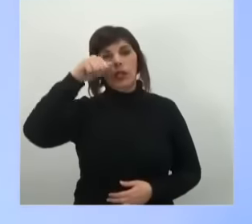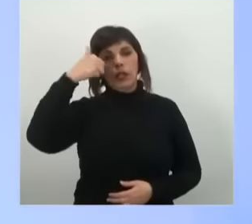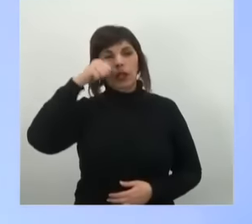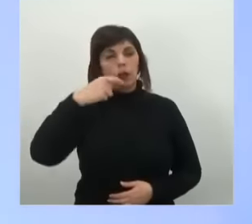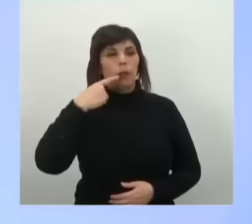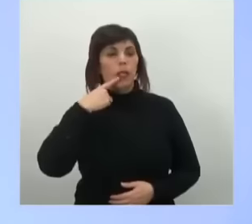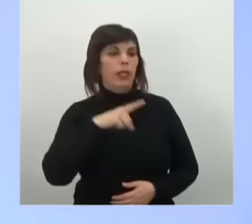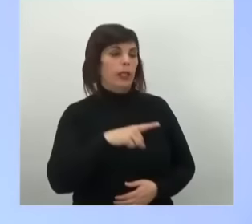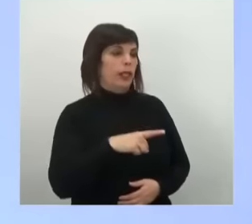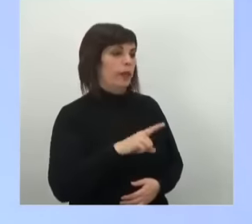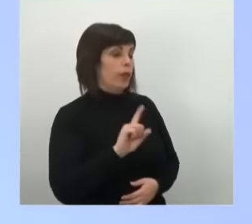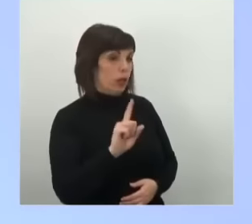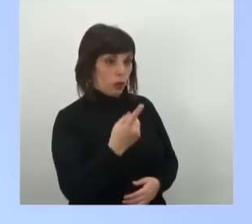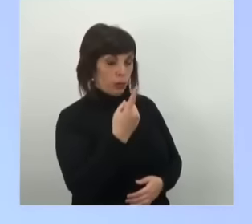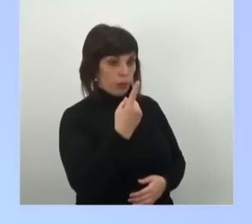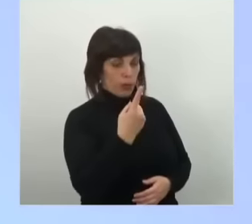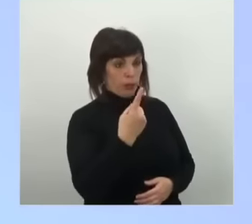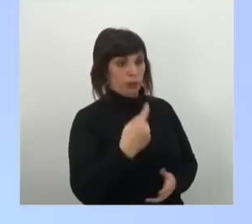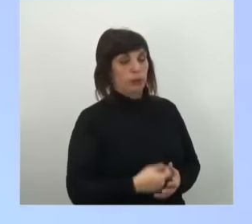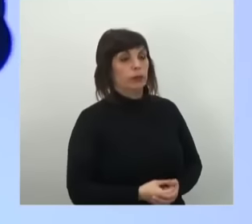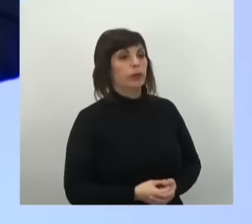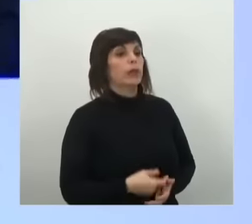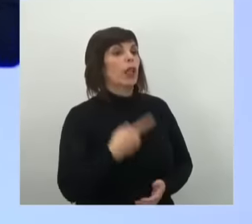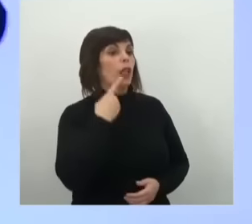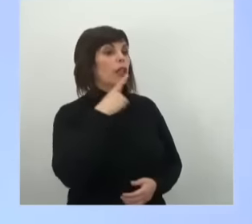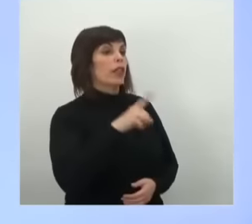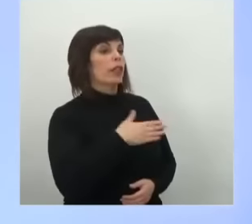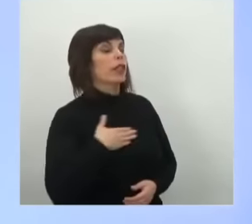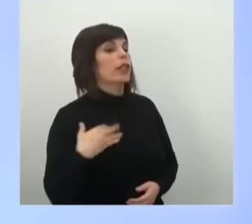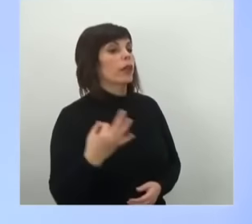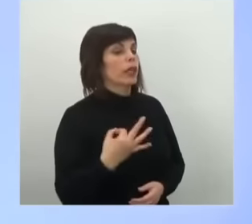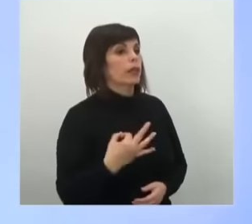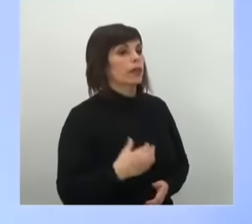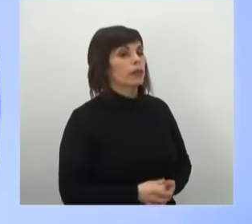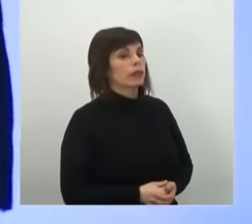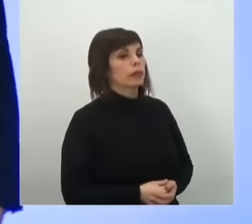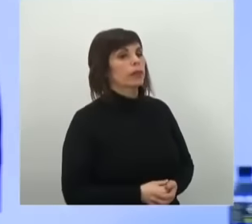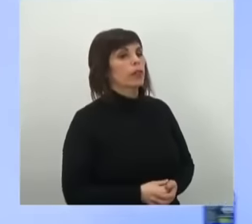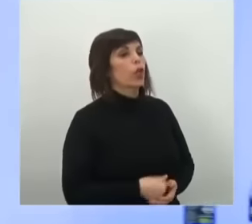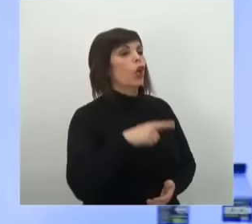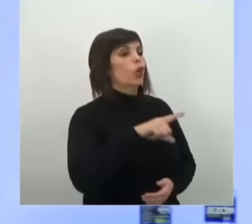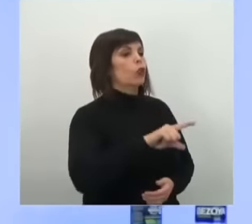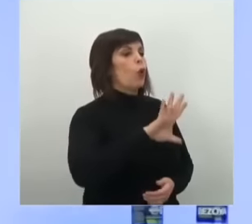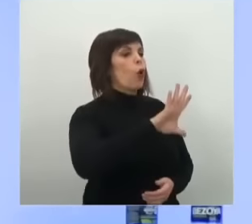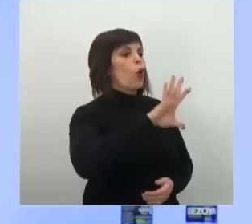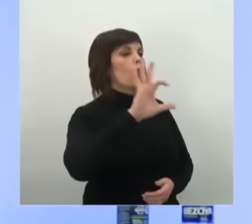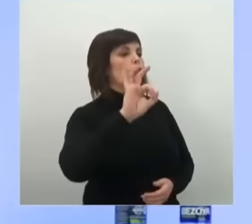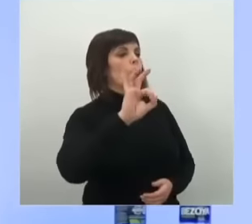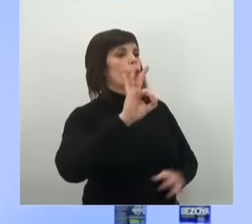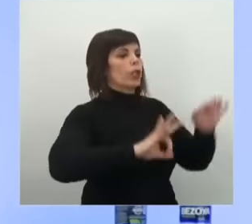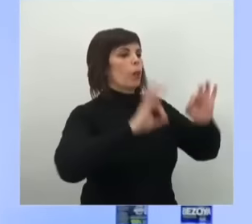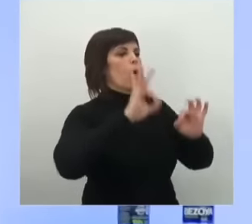que nada antes que hables quiero decirte que tienes un 50% de descuento